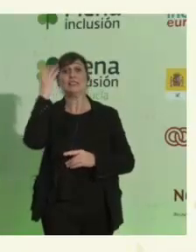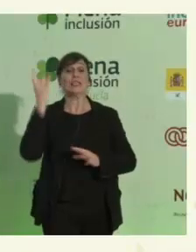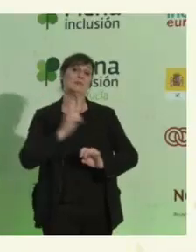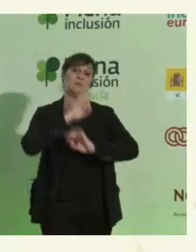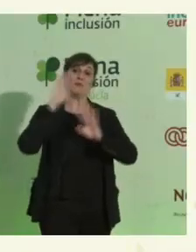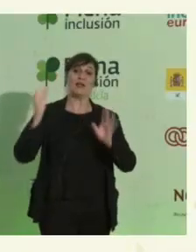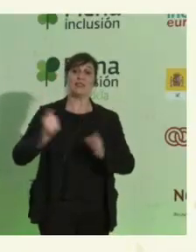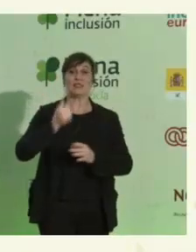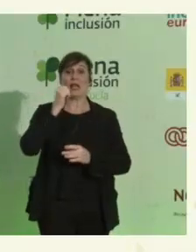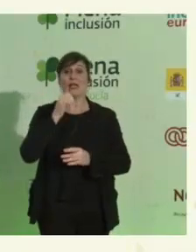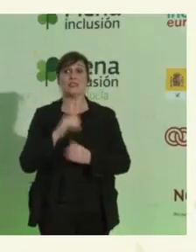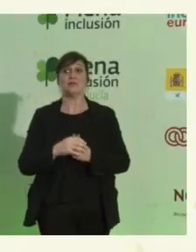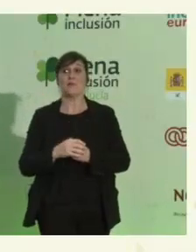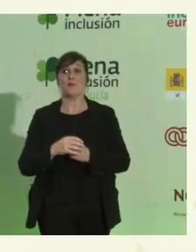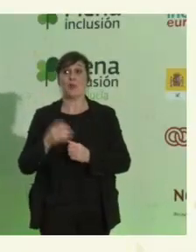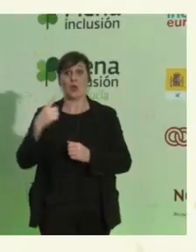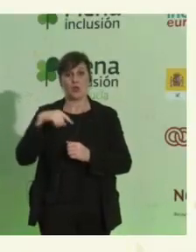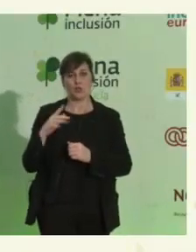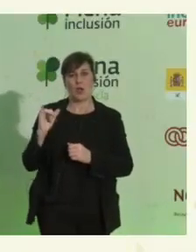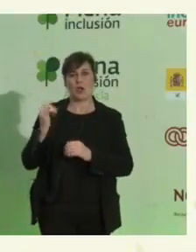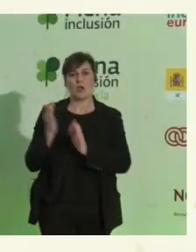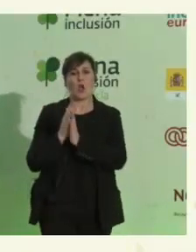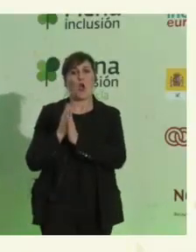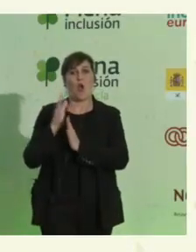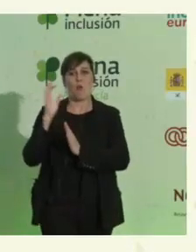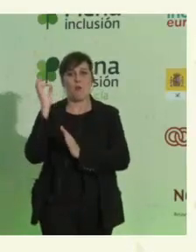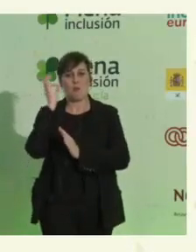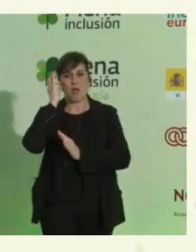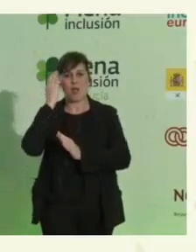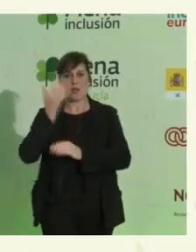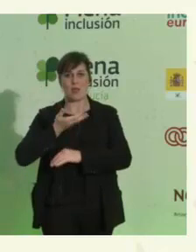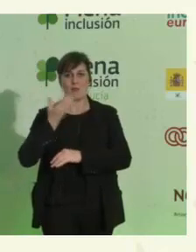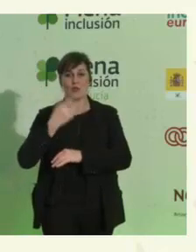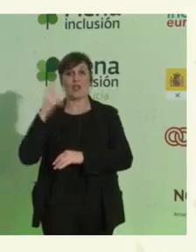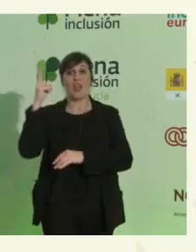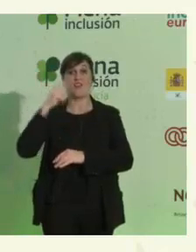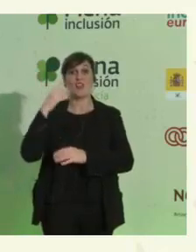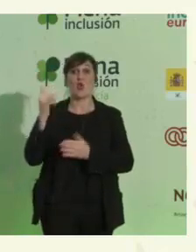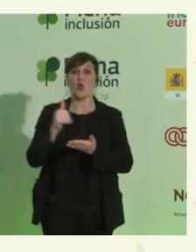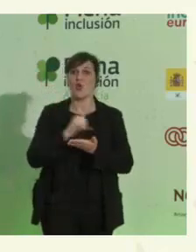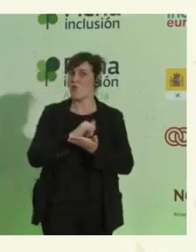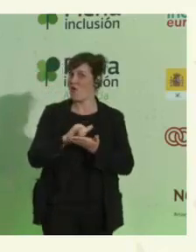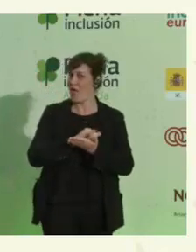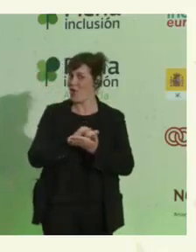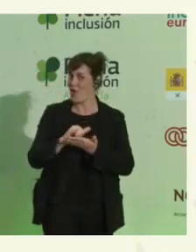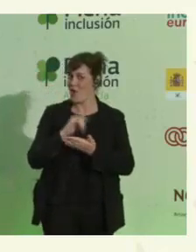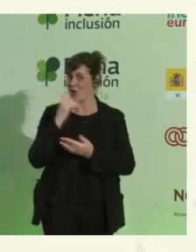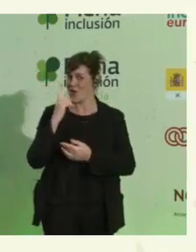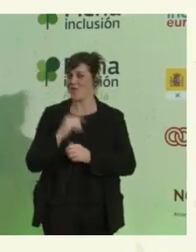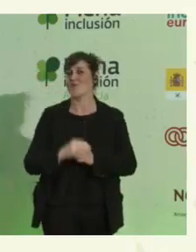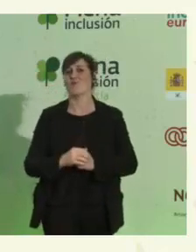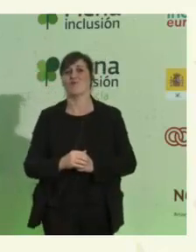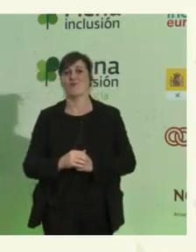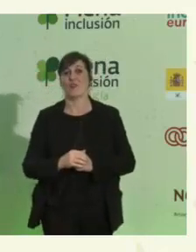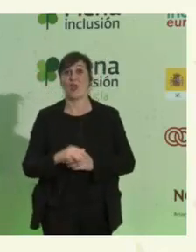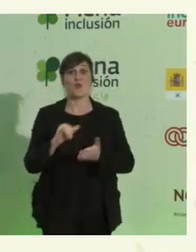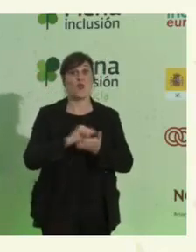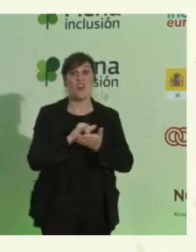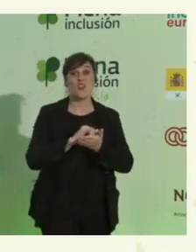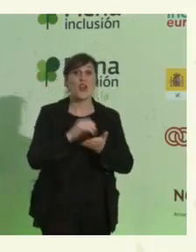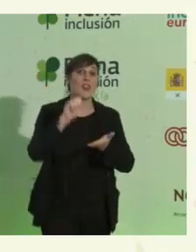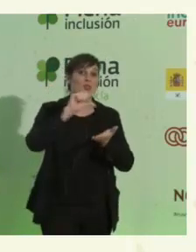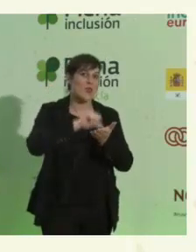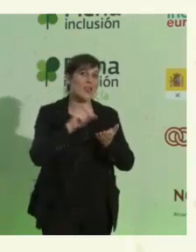Contamos con una gran compañera que ha venido desde New York, Nueva York, la ciudad que nunca